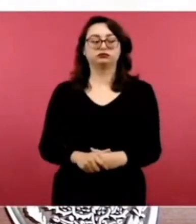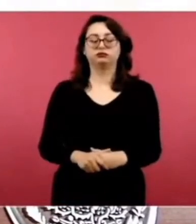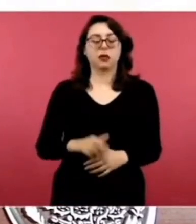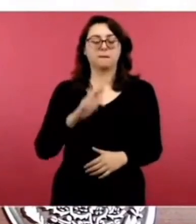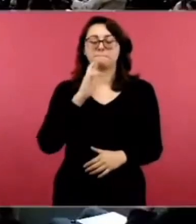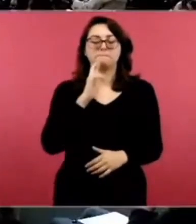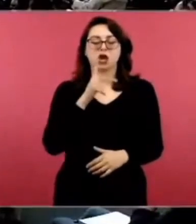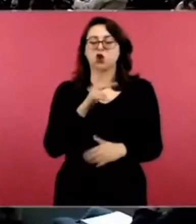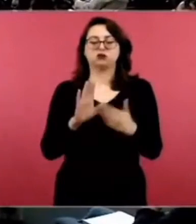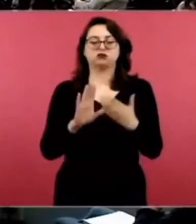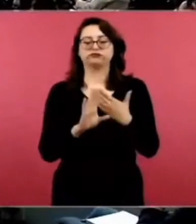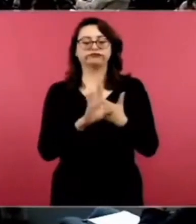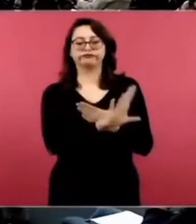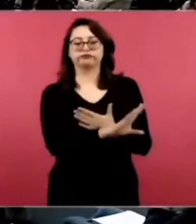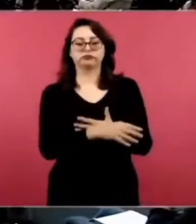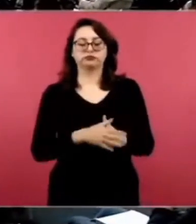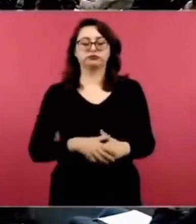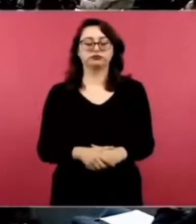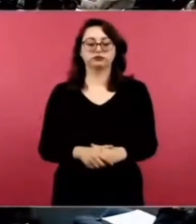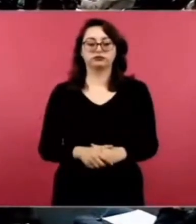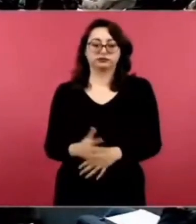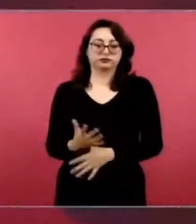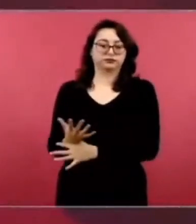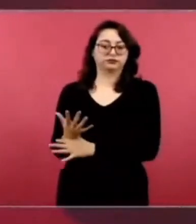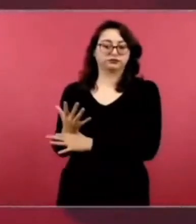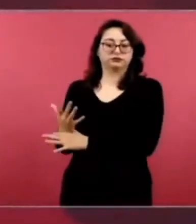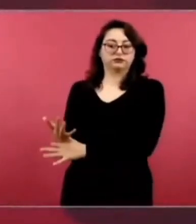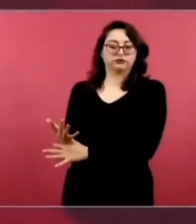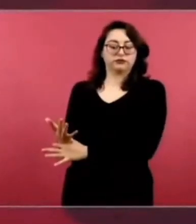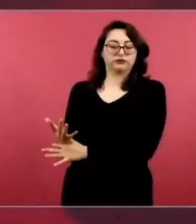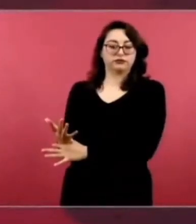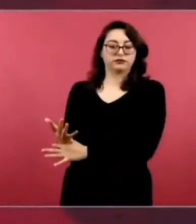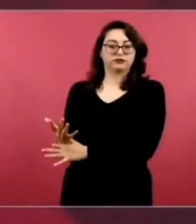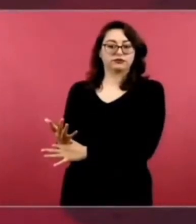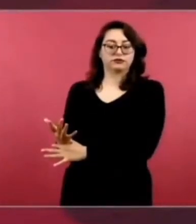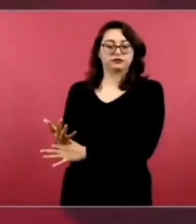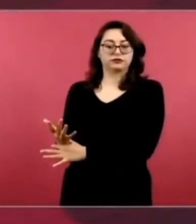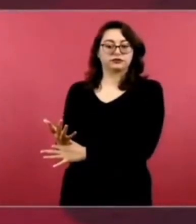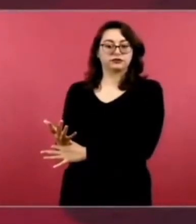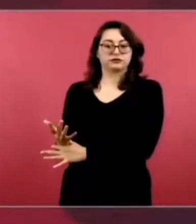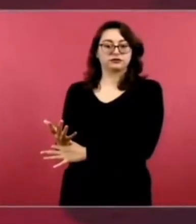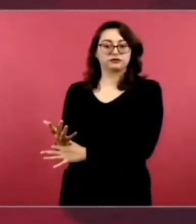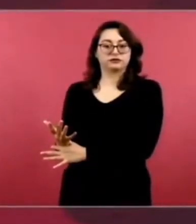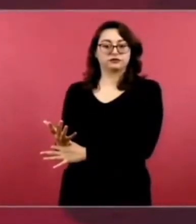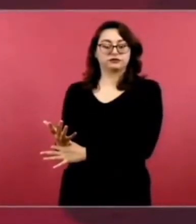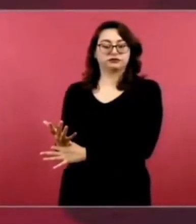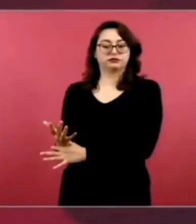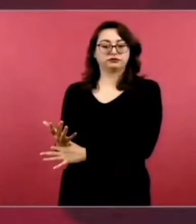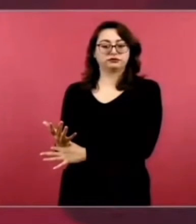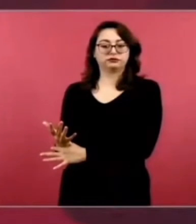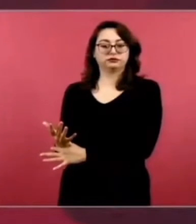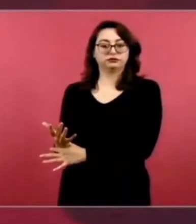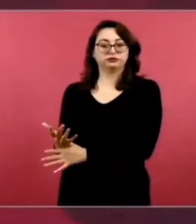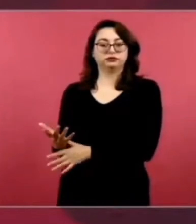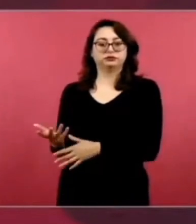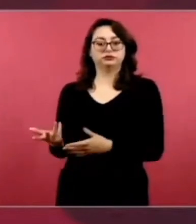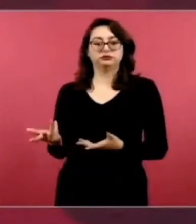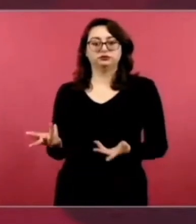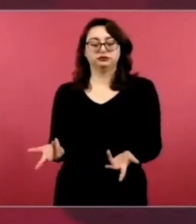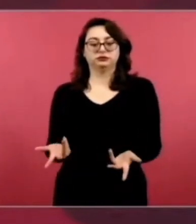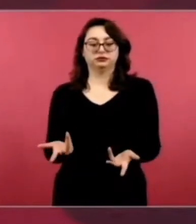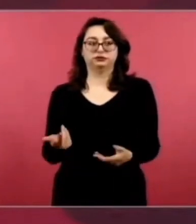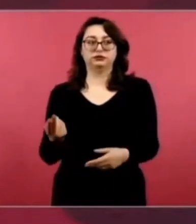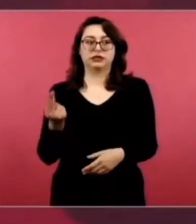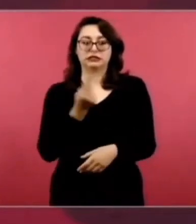resultar dañino ese maíz a la salud y que se necesita hacer